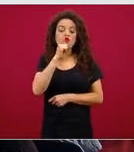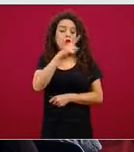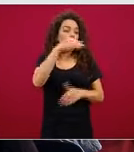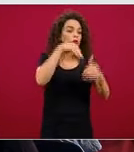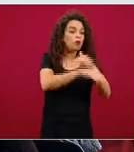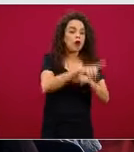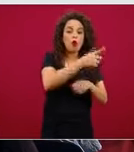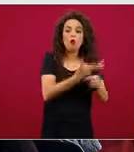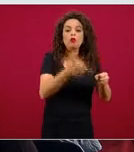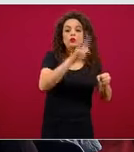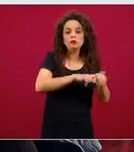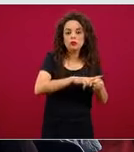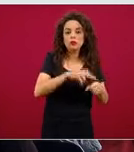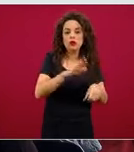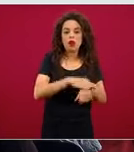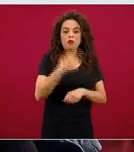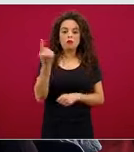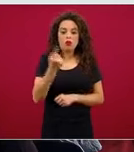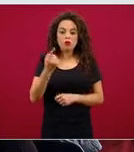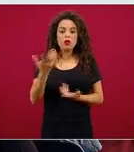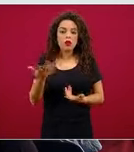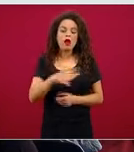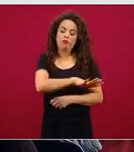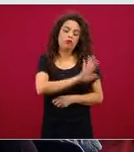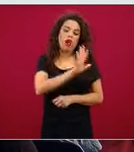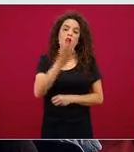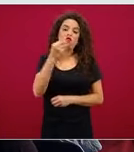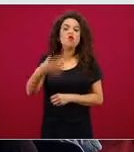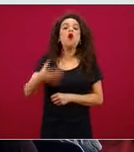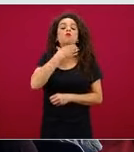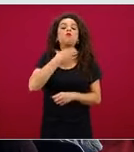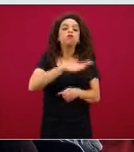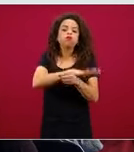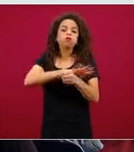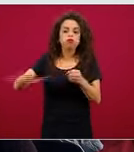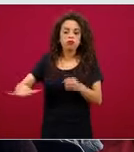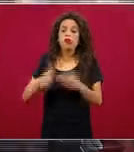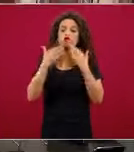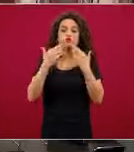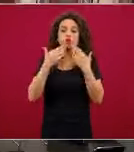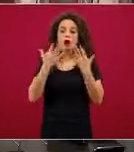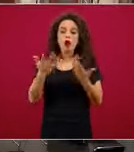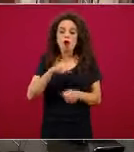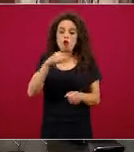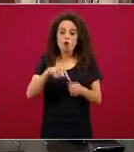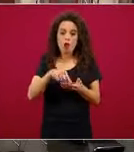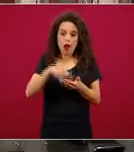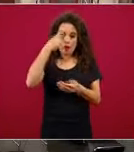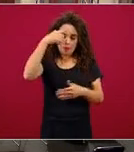hospital por las razones evidentes de saturación o de falta de espacio. Siguiente.